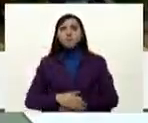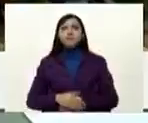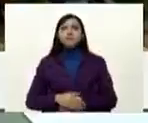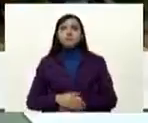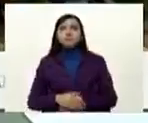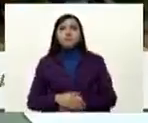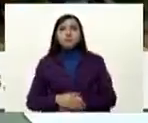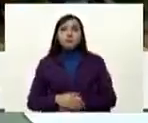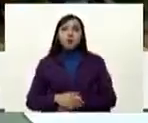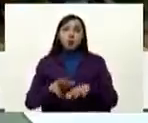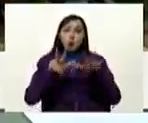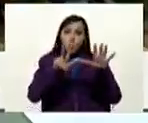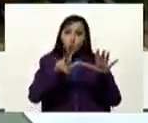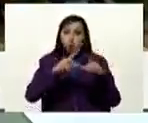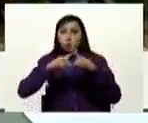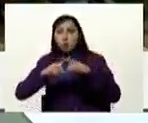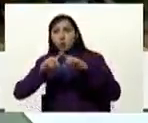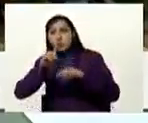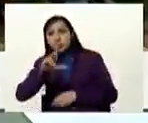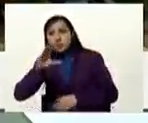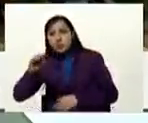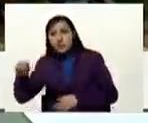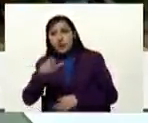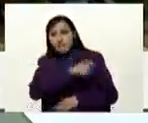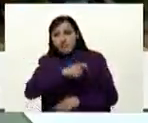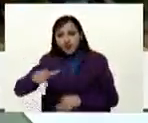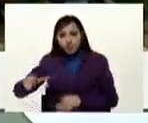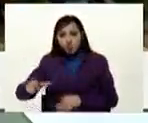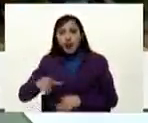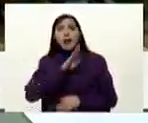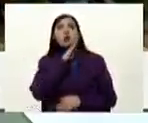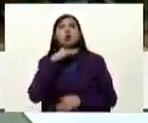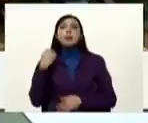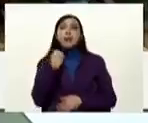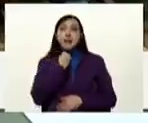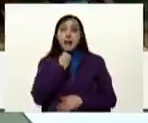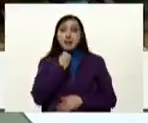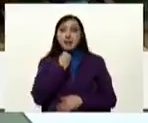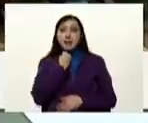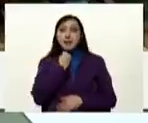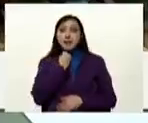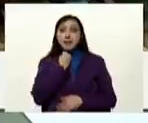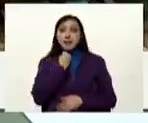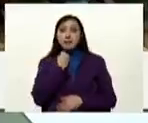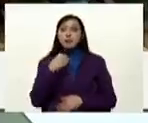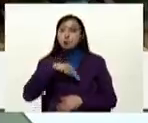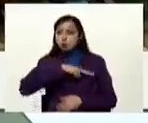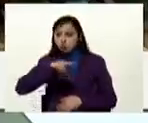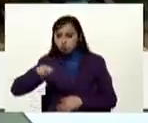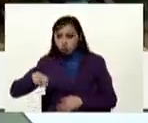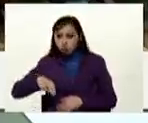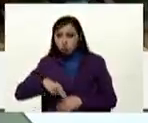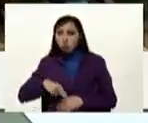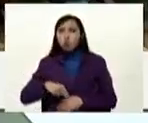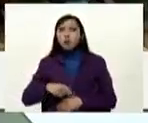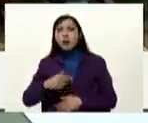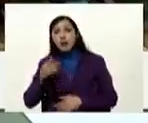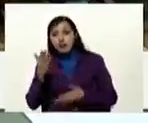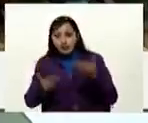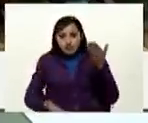como 8 casos por 100.000. Estaríamos en el punto óptimo para el remate del